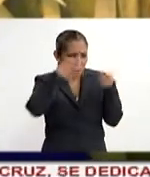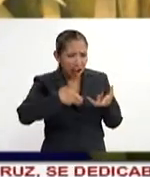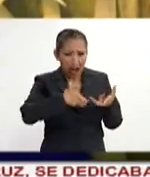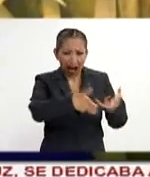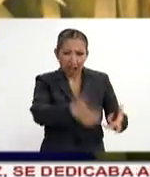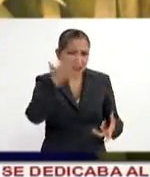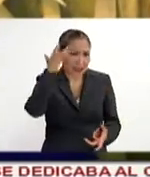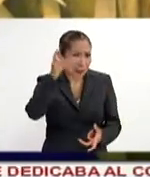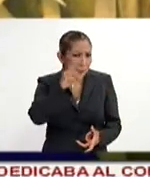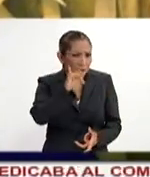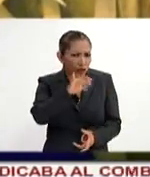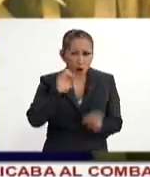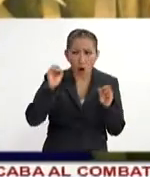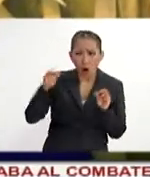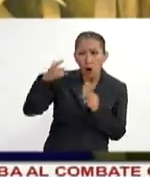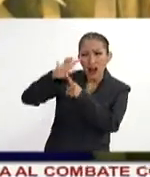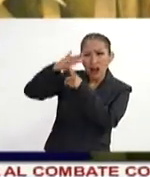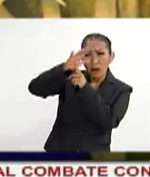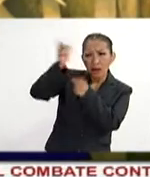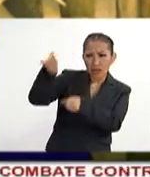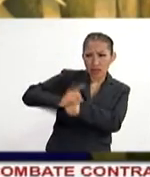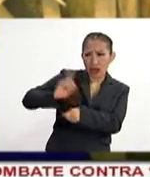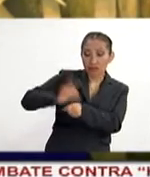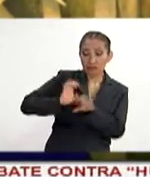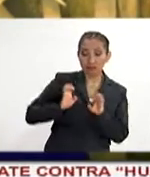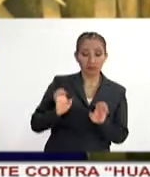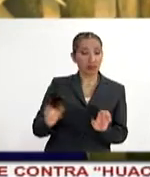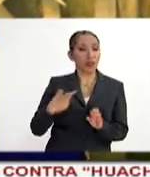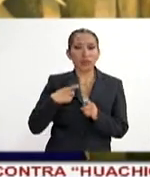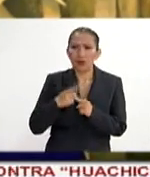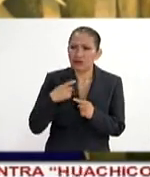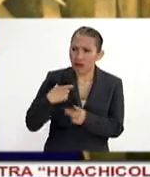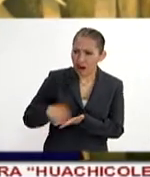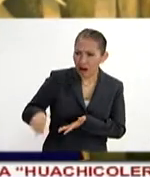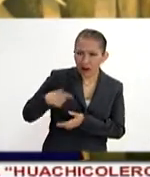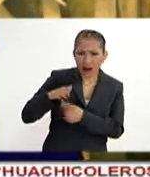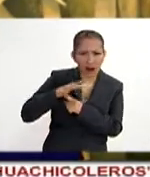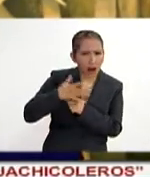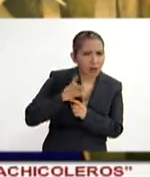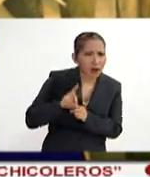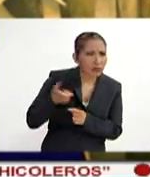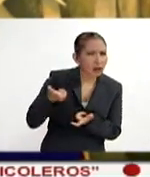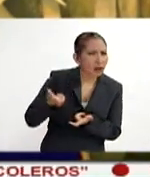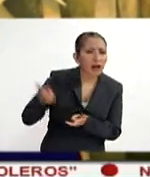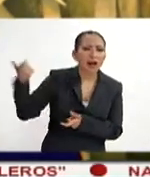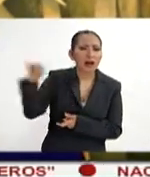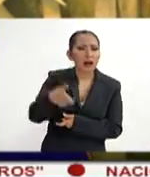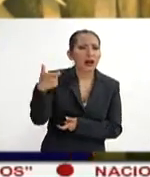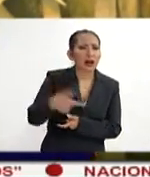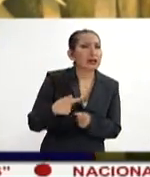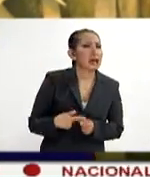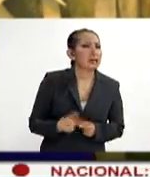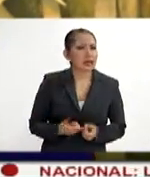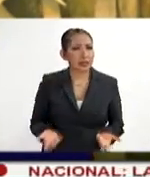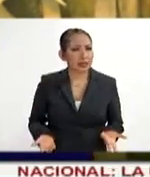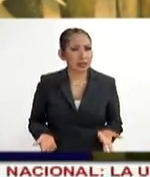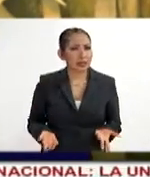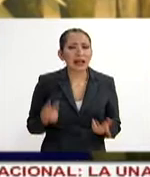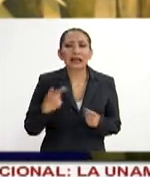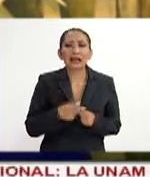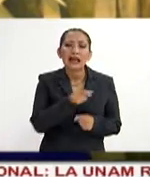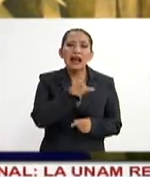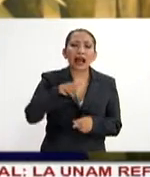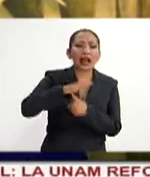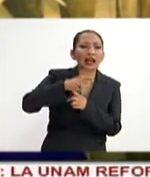Pedro, o cómo anda en helicóptero todos los días, de dónde saca el dinero para comprar el helicóptero, quién le paga el piso. ¿Quién le